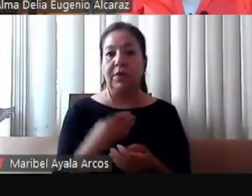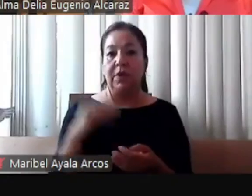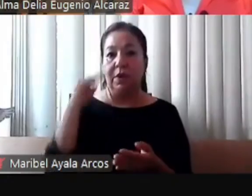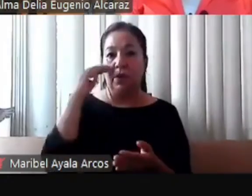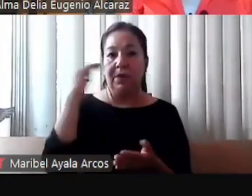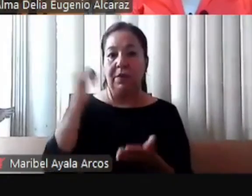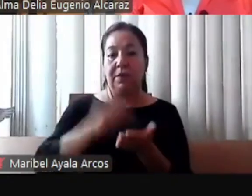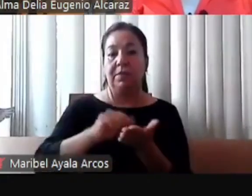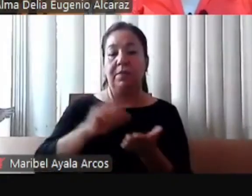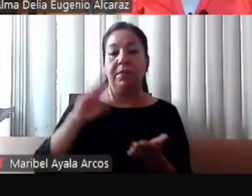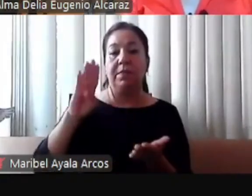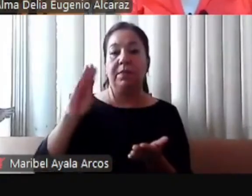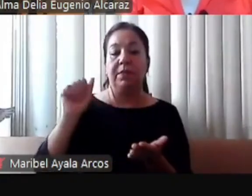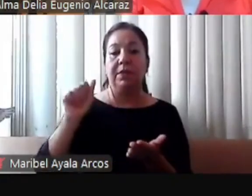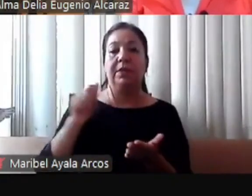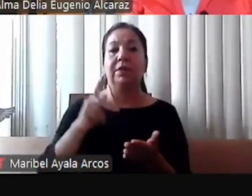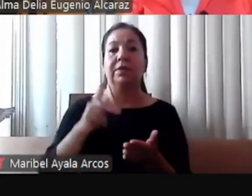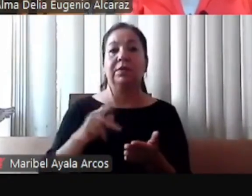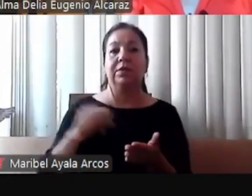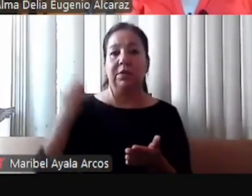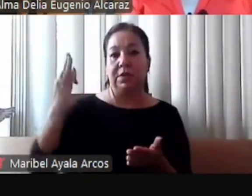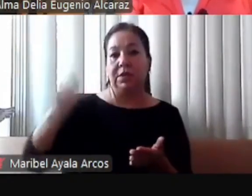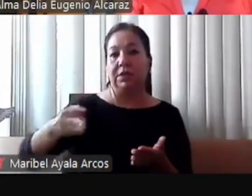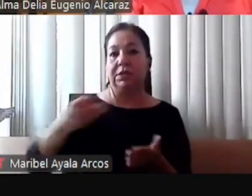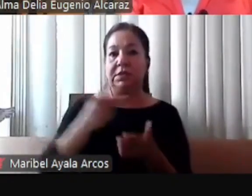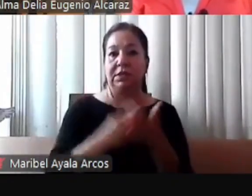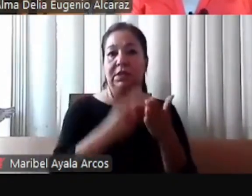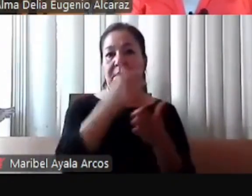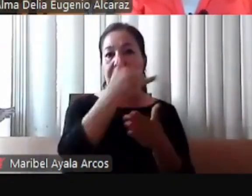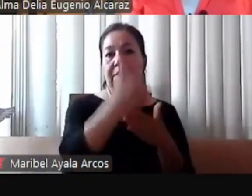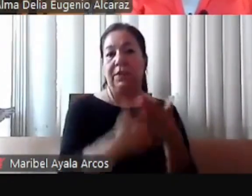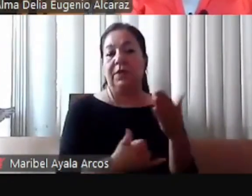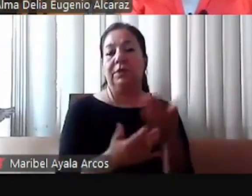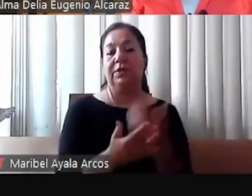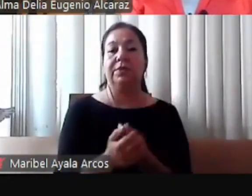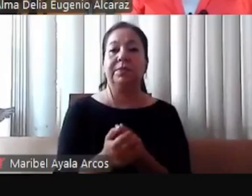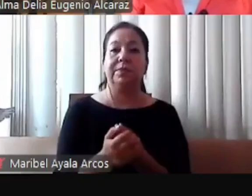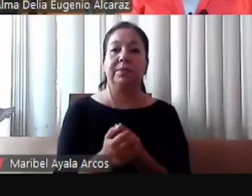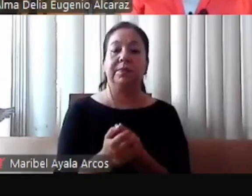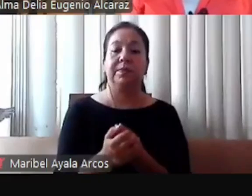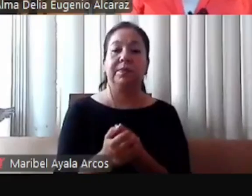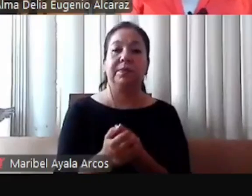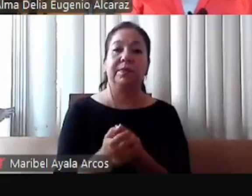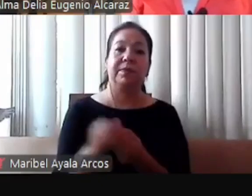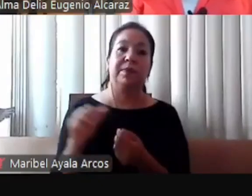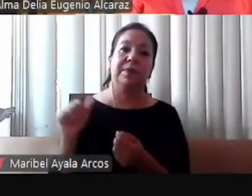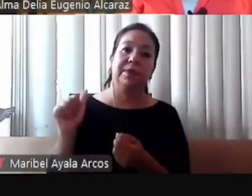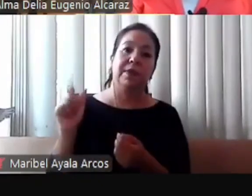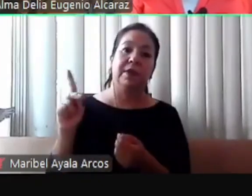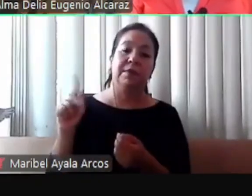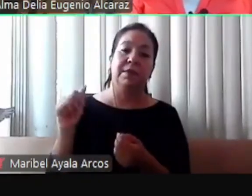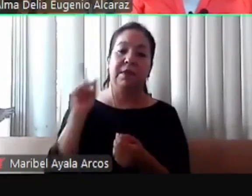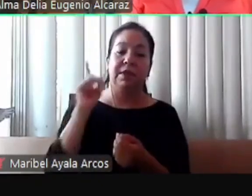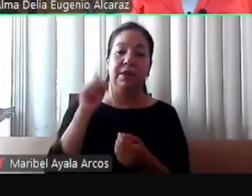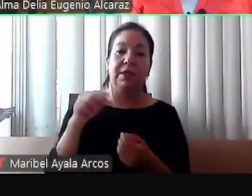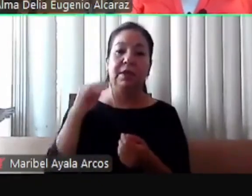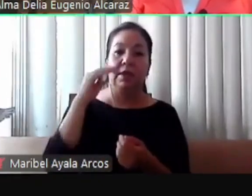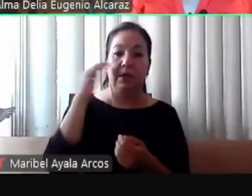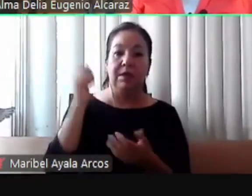Salgado. Con el proyecto. Gracias, magistrado, magistrada Almadelia Eugenio Alcaraz. Con el